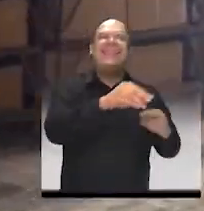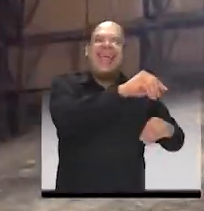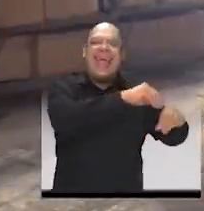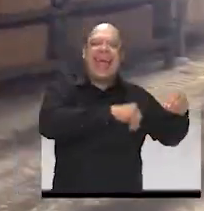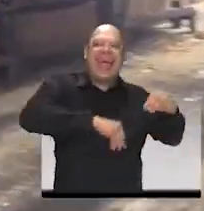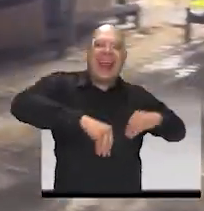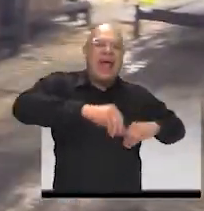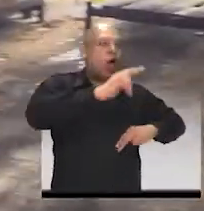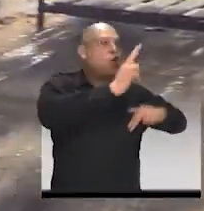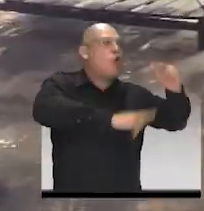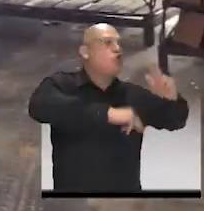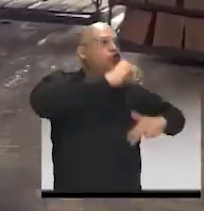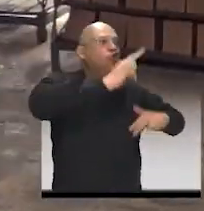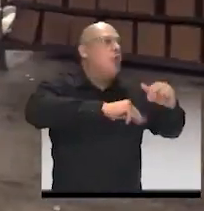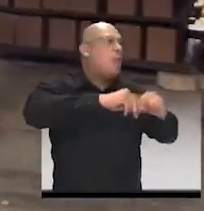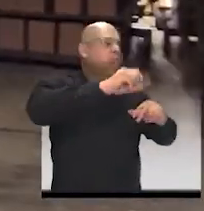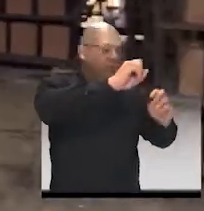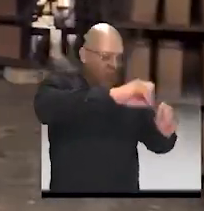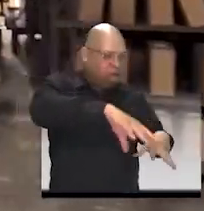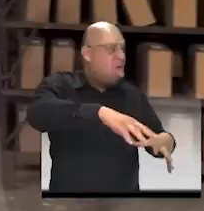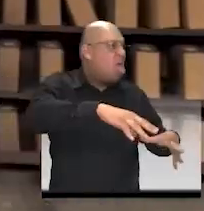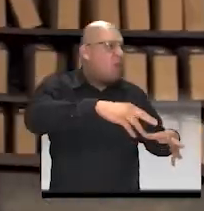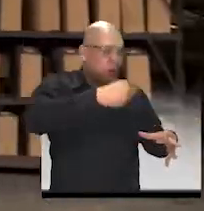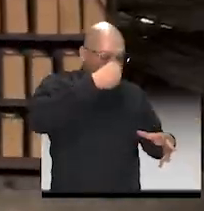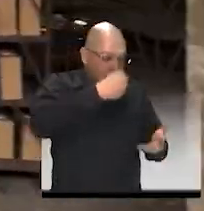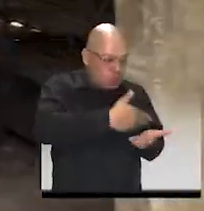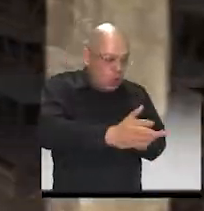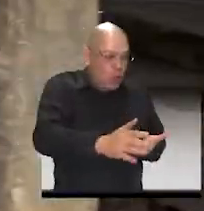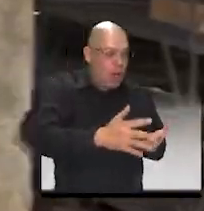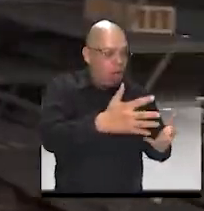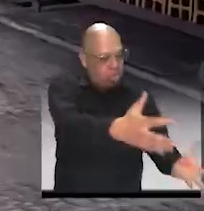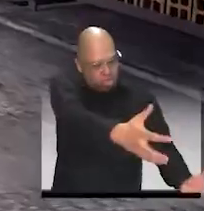las construcciones, es decir, viene tierra de las construcciones